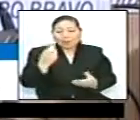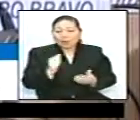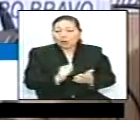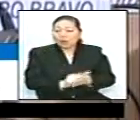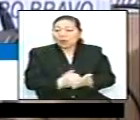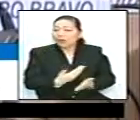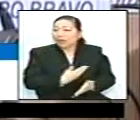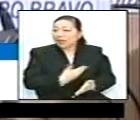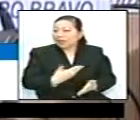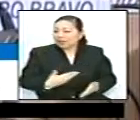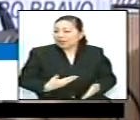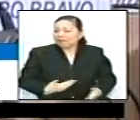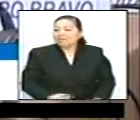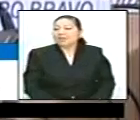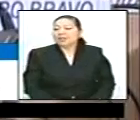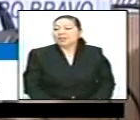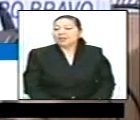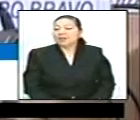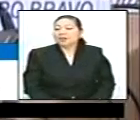el gobierno, sin duda.